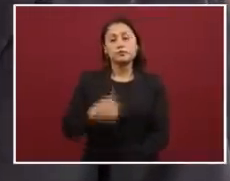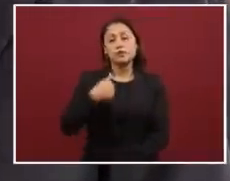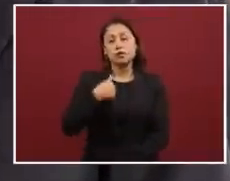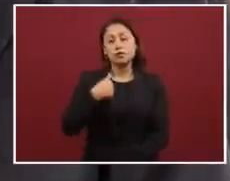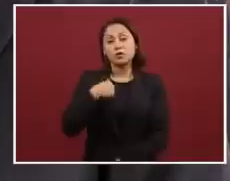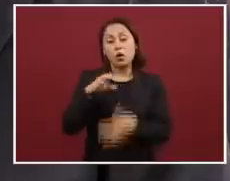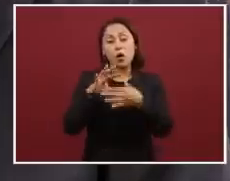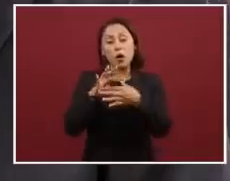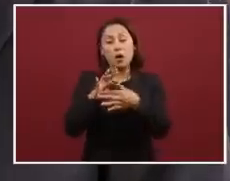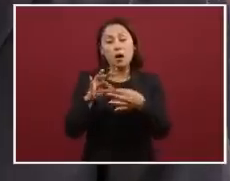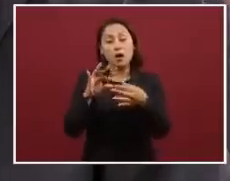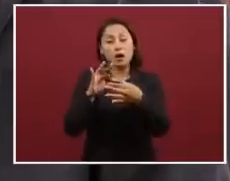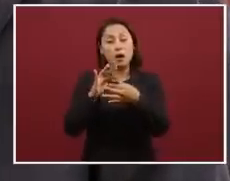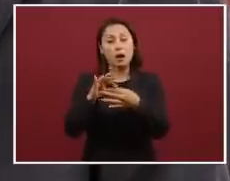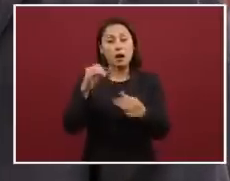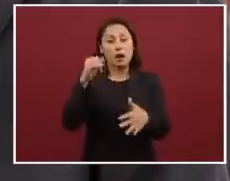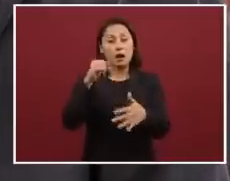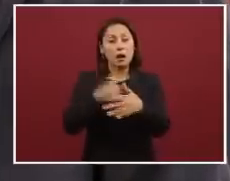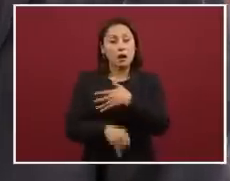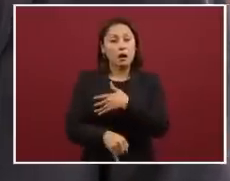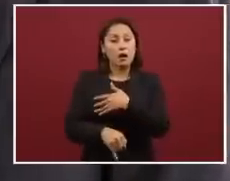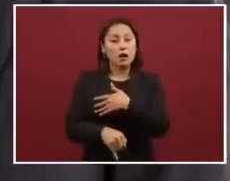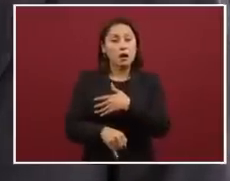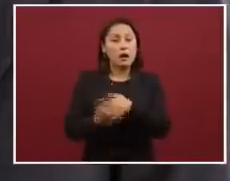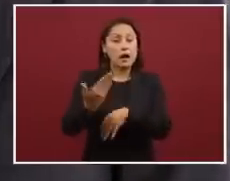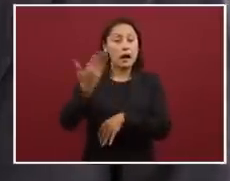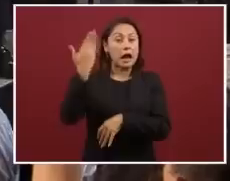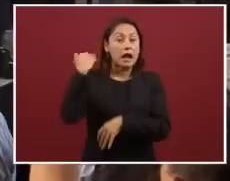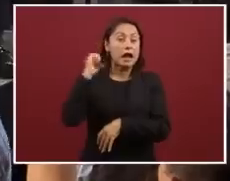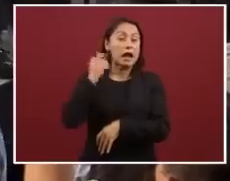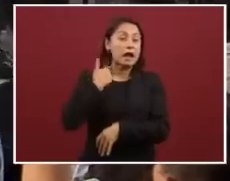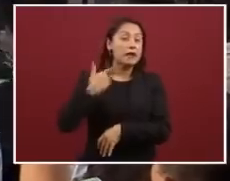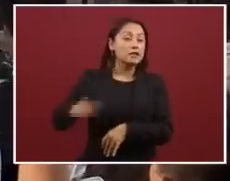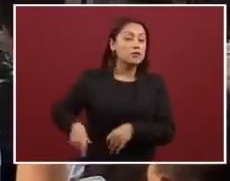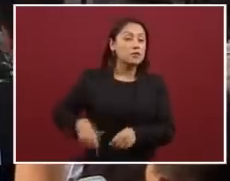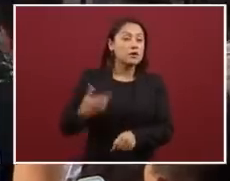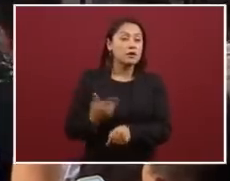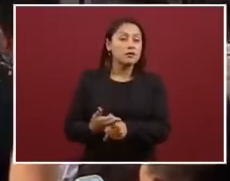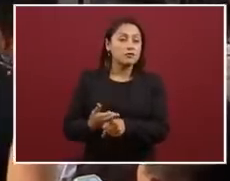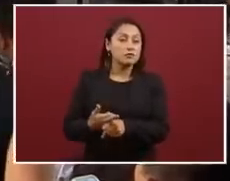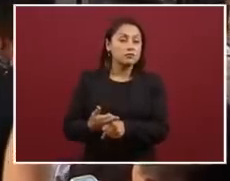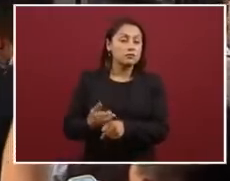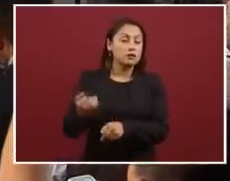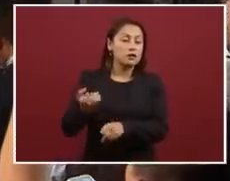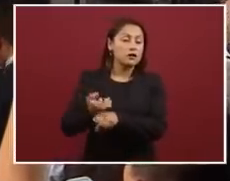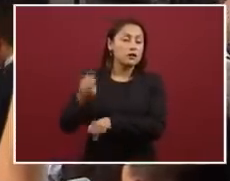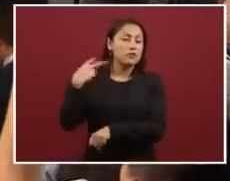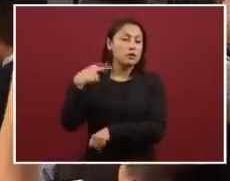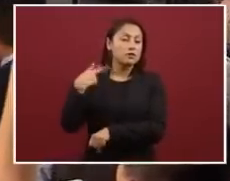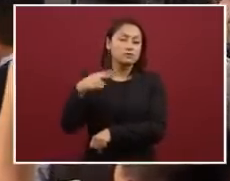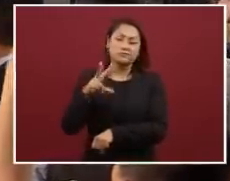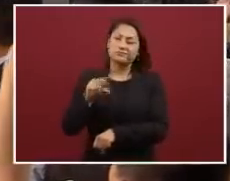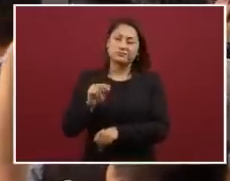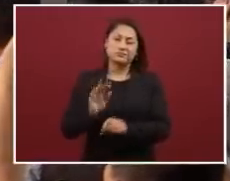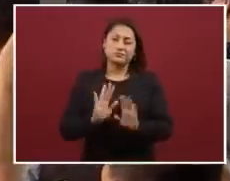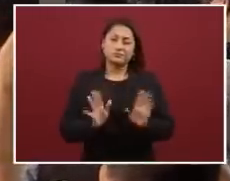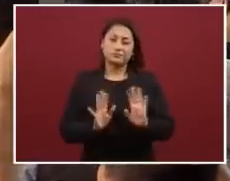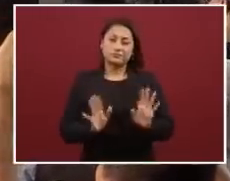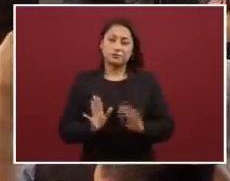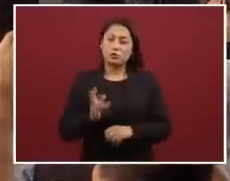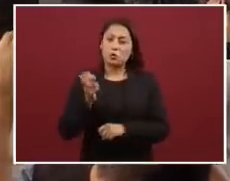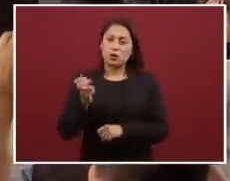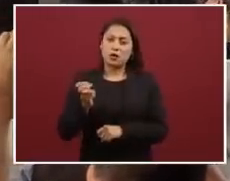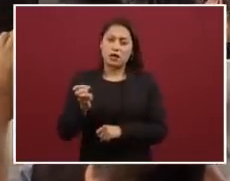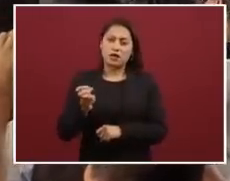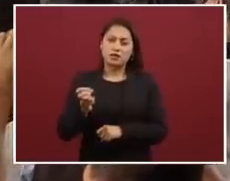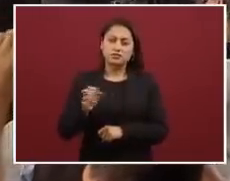puntualizar sobre cómo eran los gobernadores de Veracruz. Eso se lo dejo a